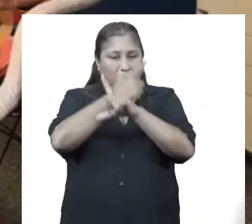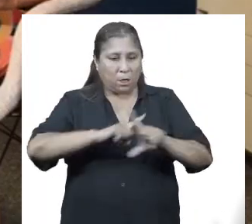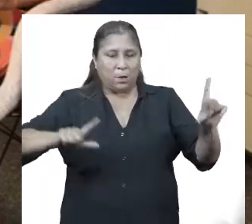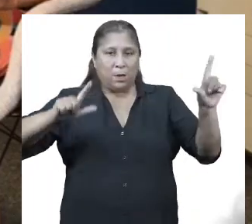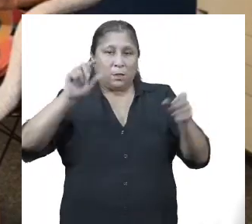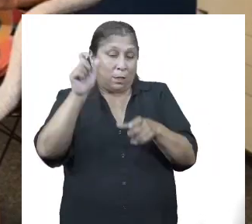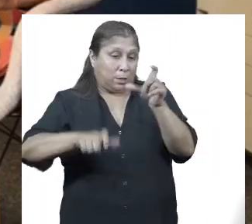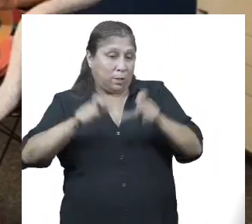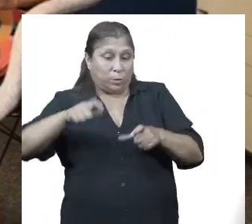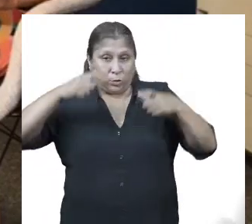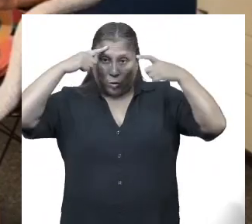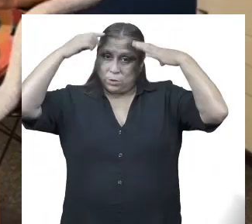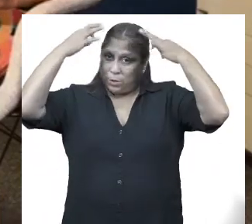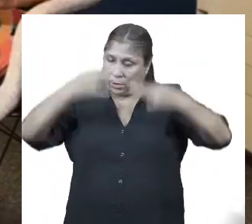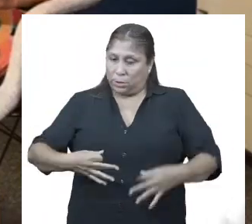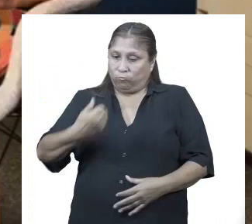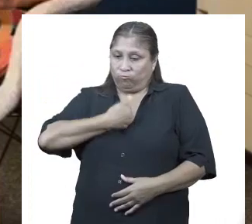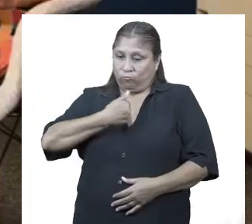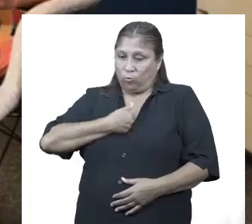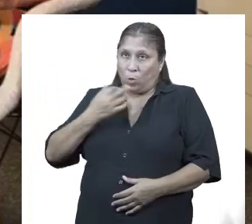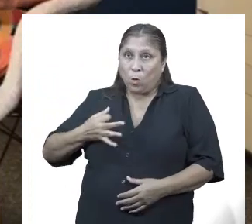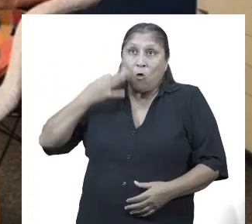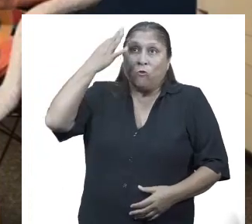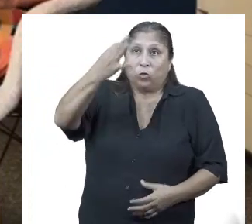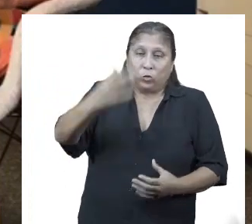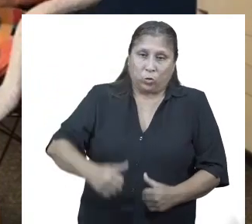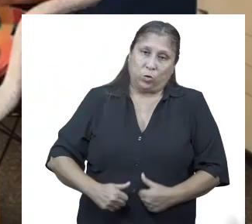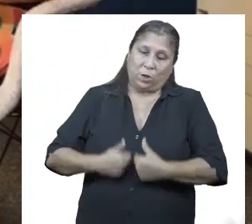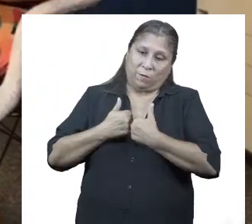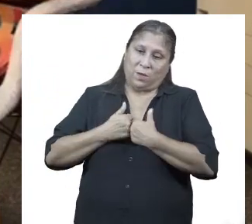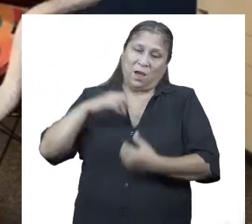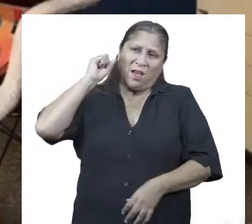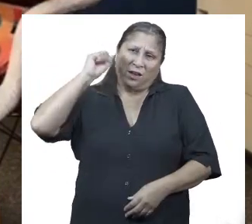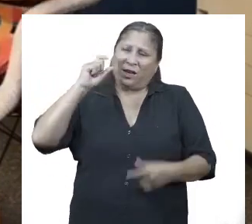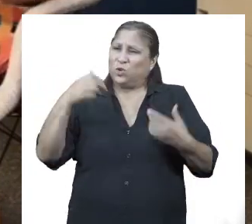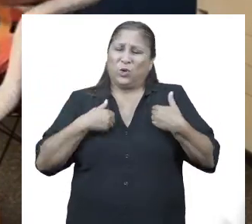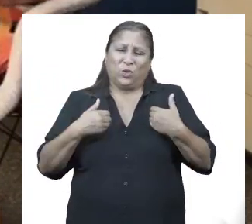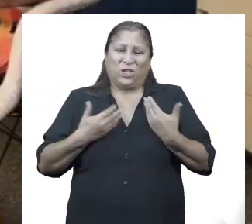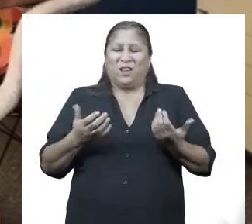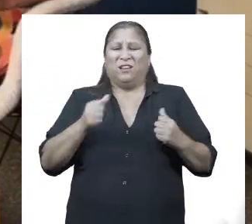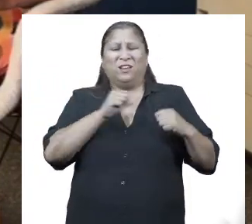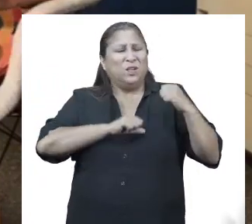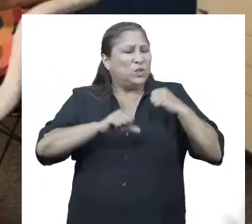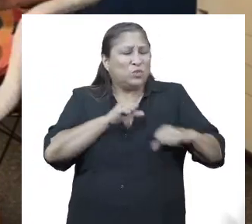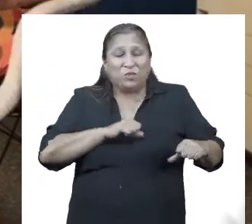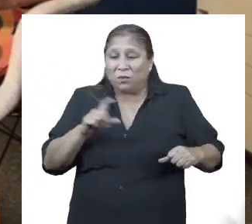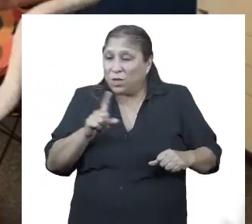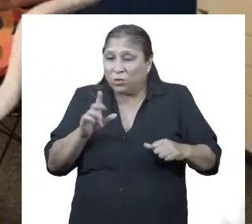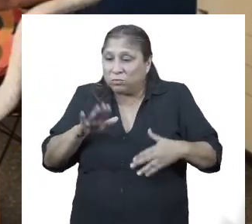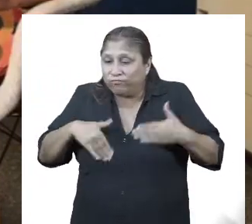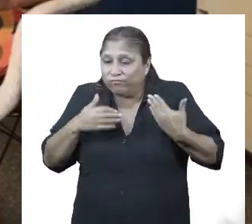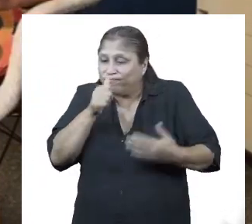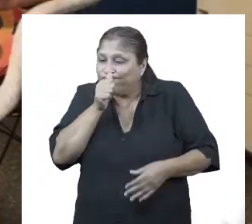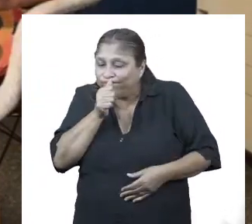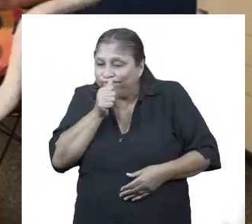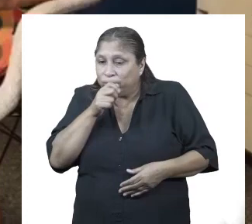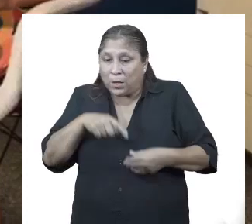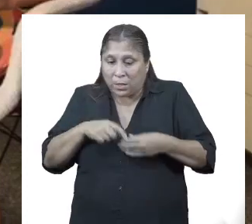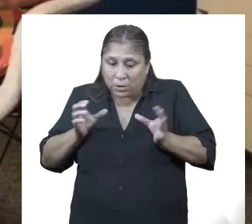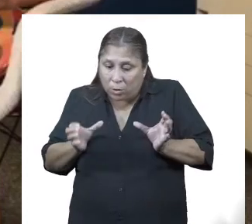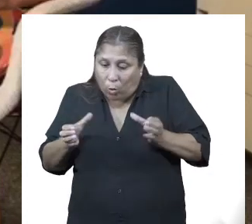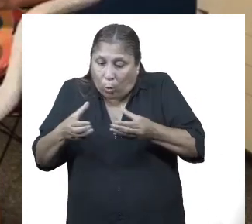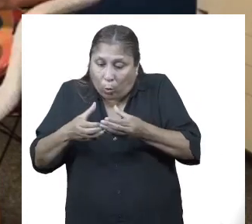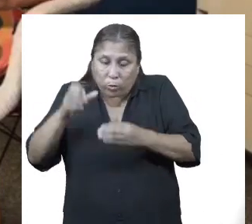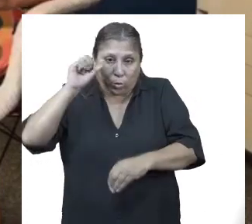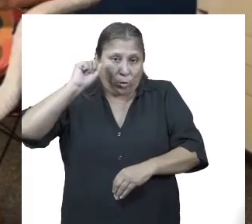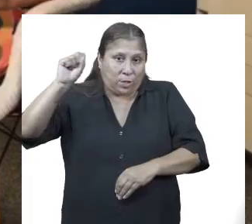de las personas para poder decidir sobre su proyecto de vida, el derecho a no sufrir tratos crueles e inhumanos. Y este conjunto